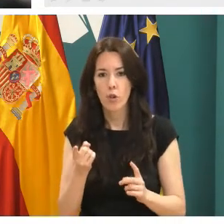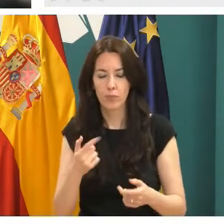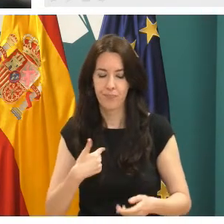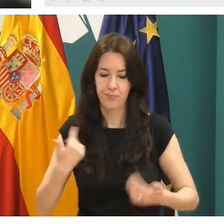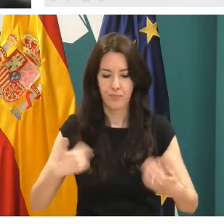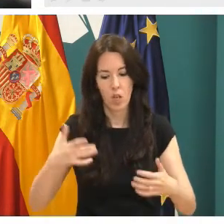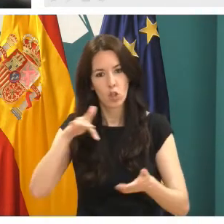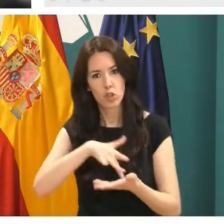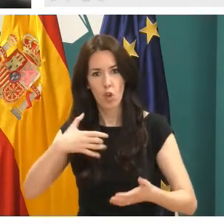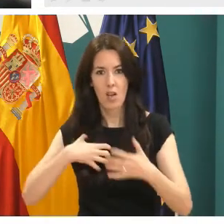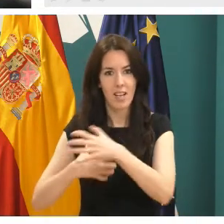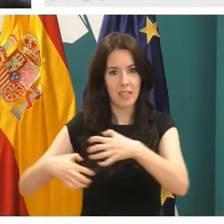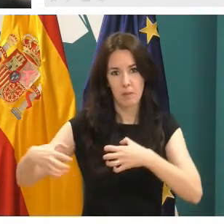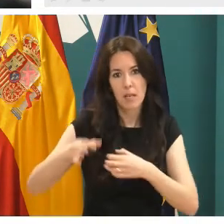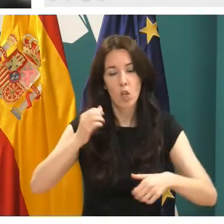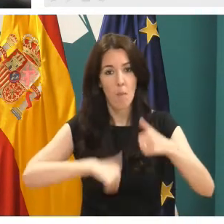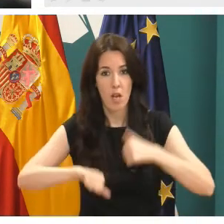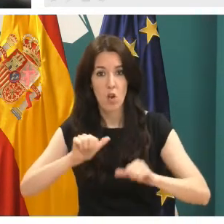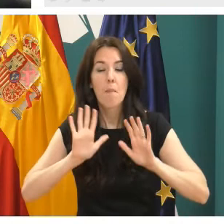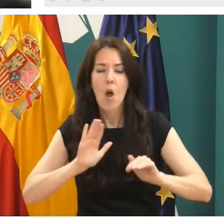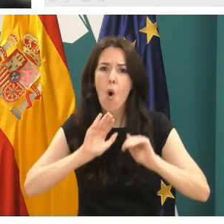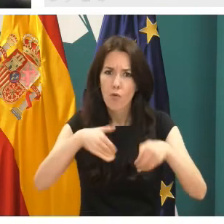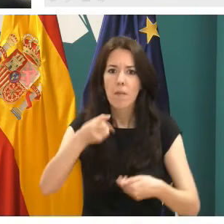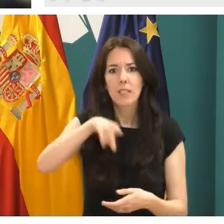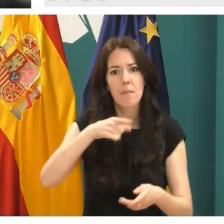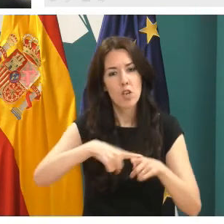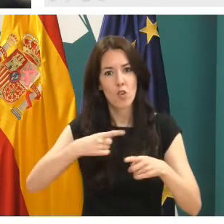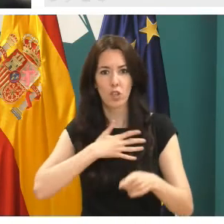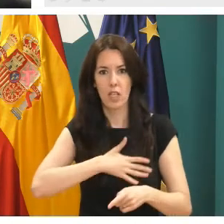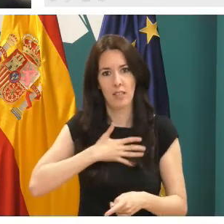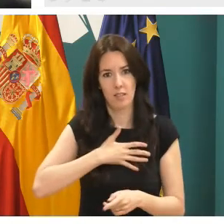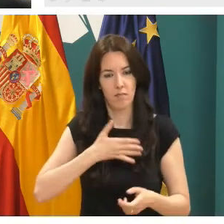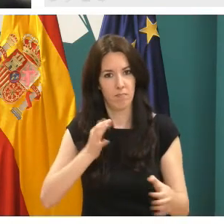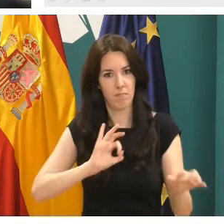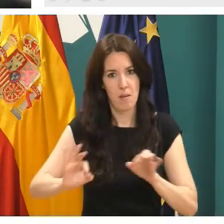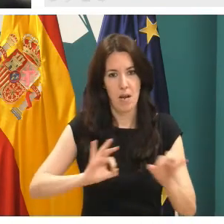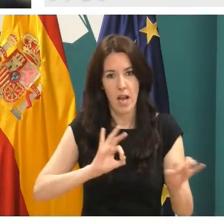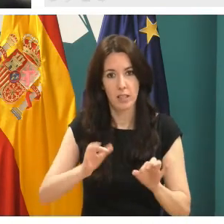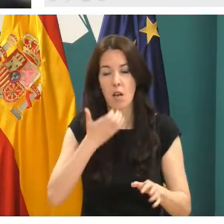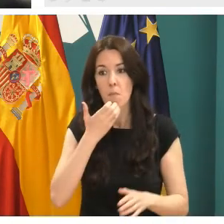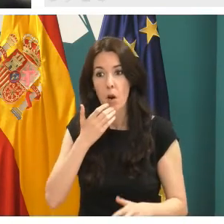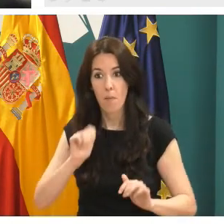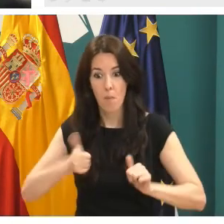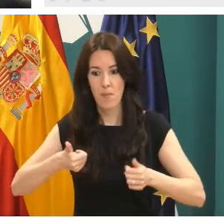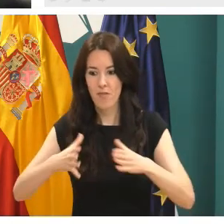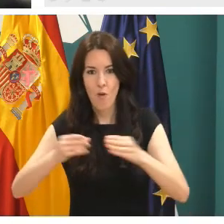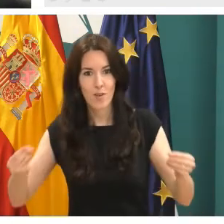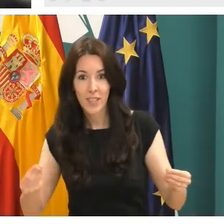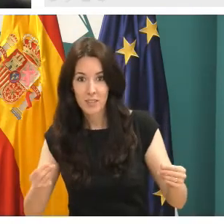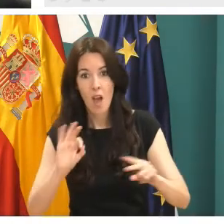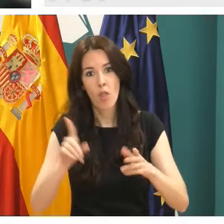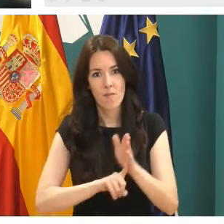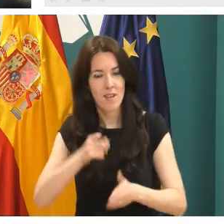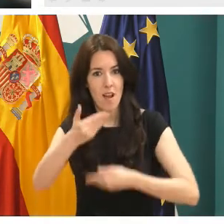trasplantes, a intervenciones, pero también van a volver por cosas muy gratas, que hay que prepararse. Tienen que entrar a la universidad, tienen que